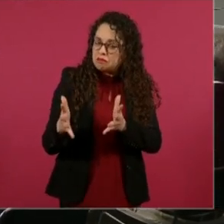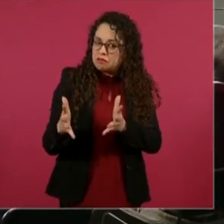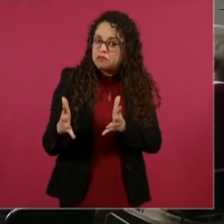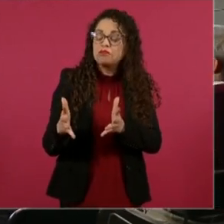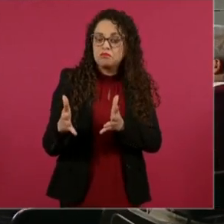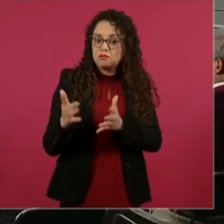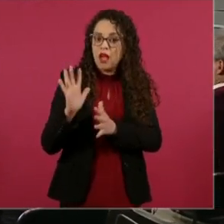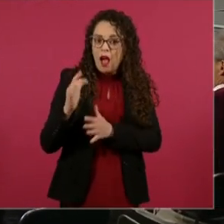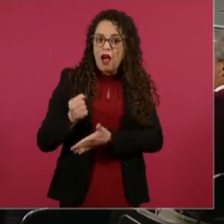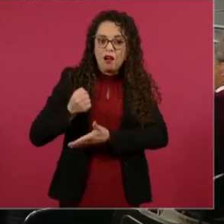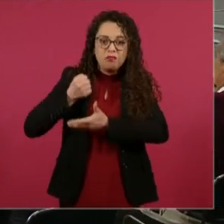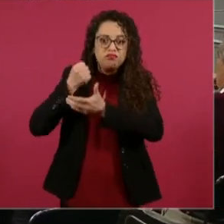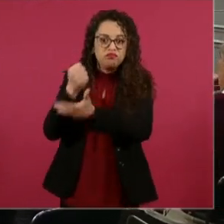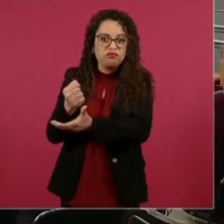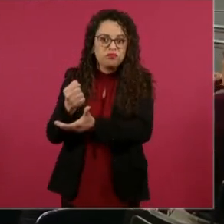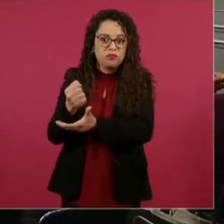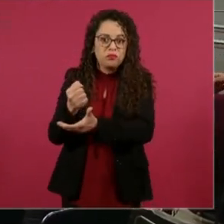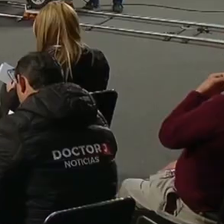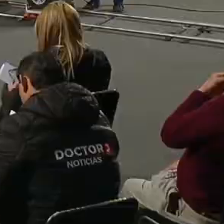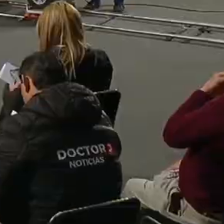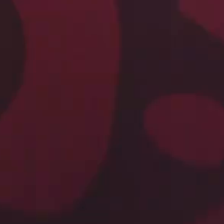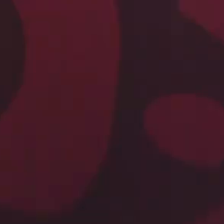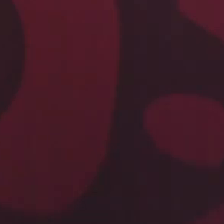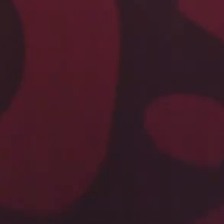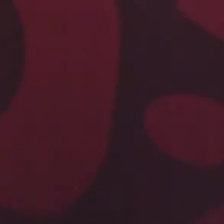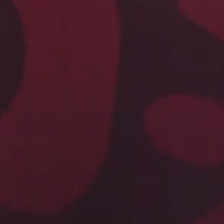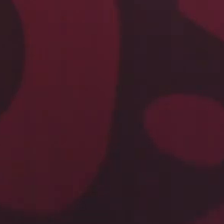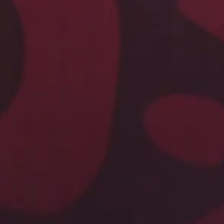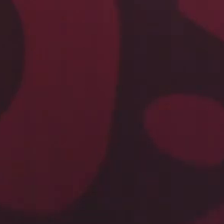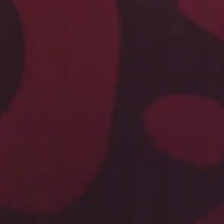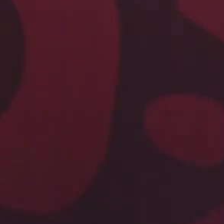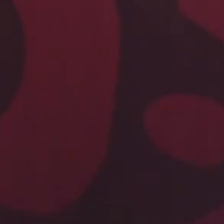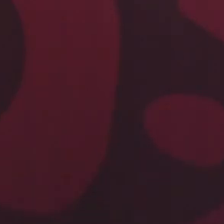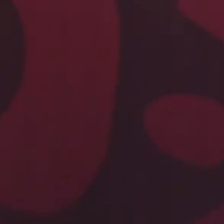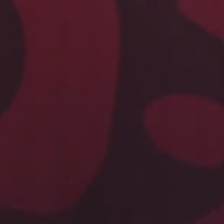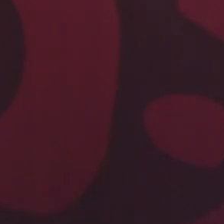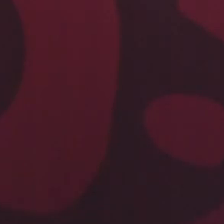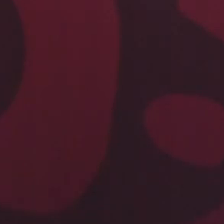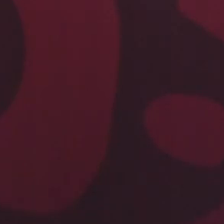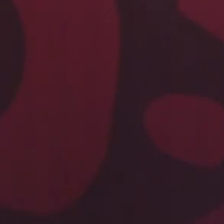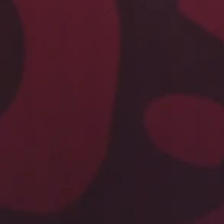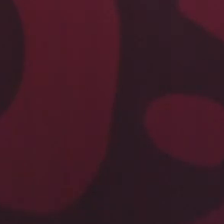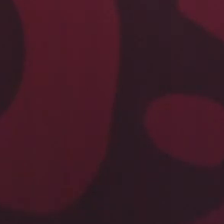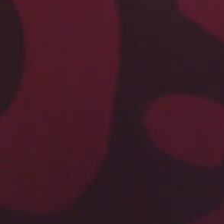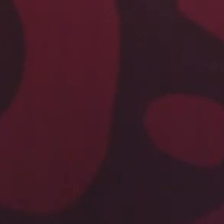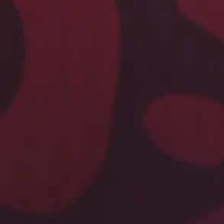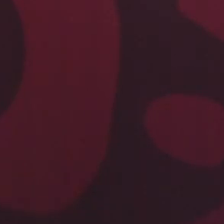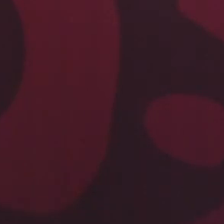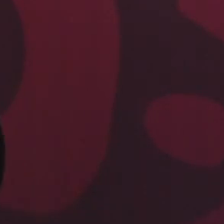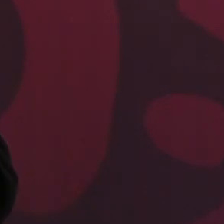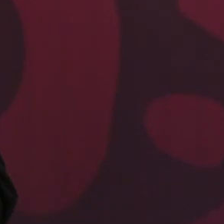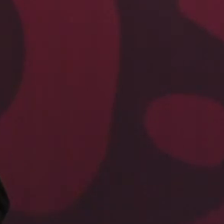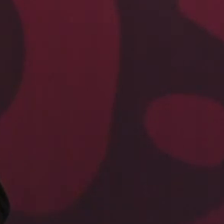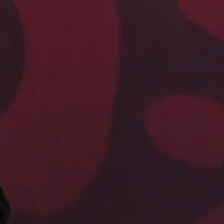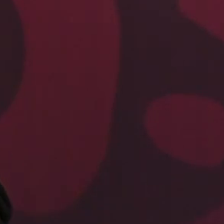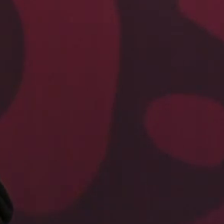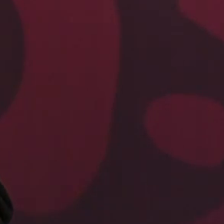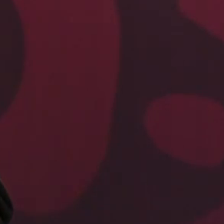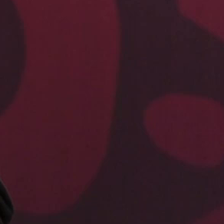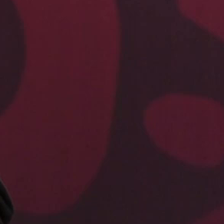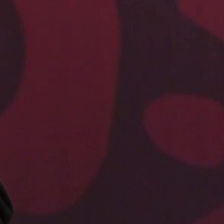¿Saben ustedes que ya entre viviendas y locales